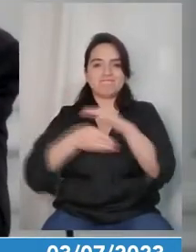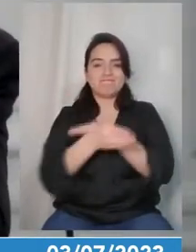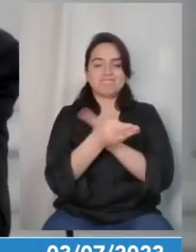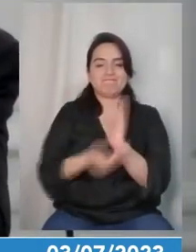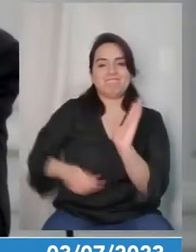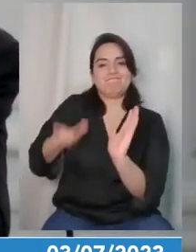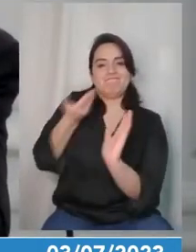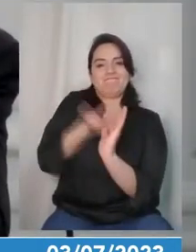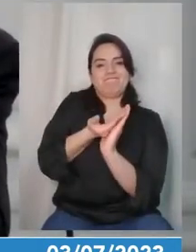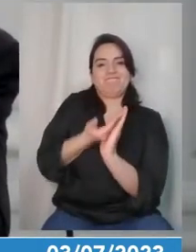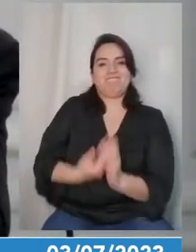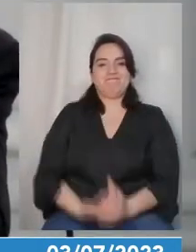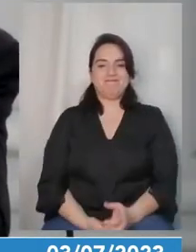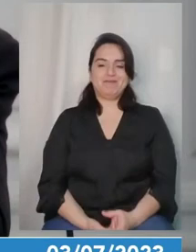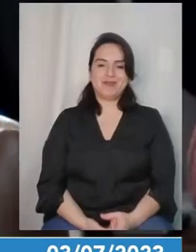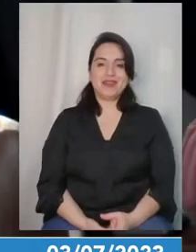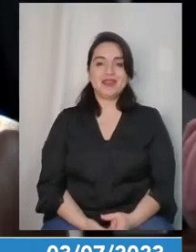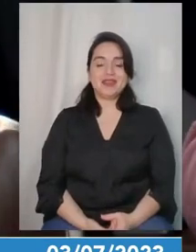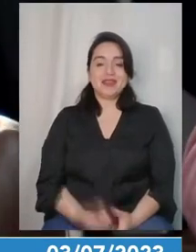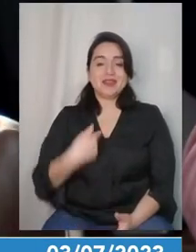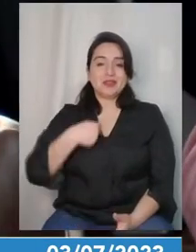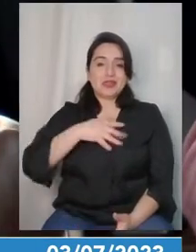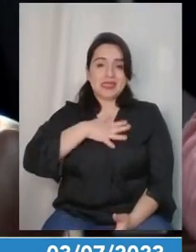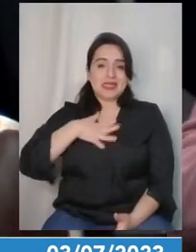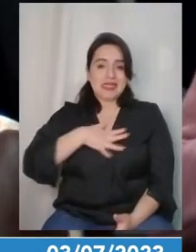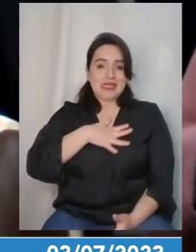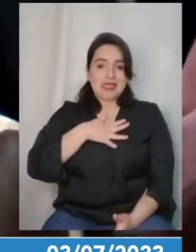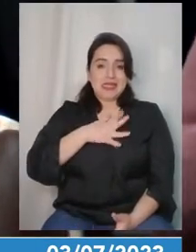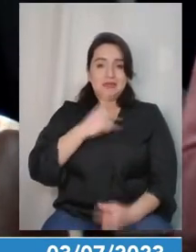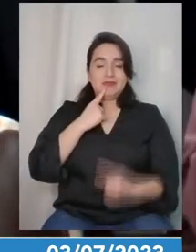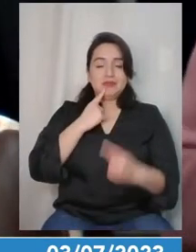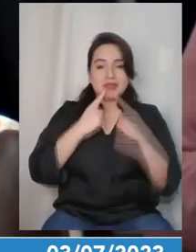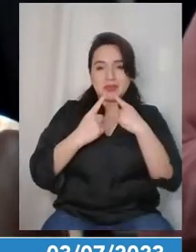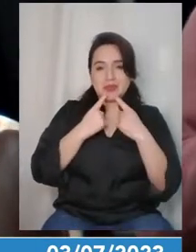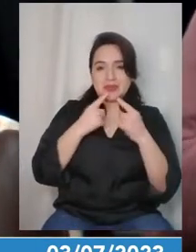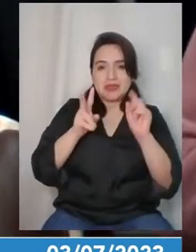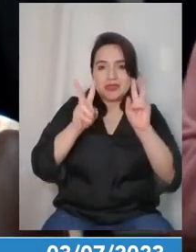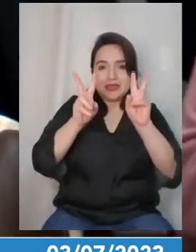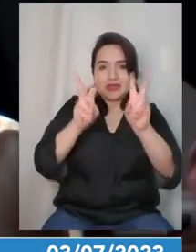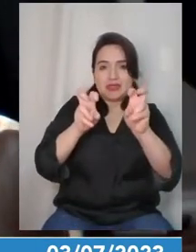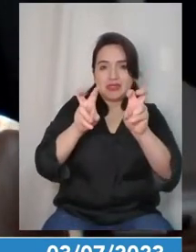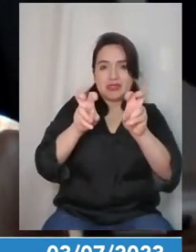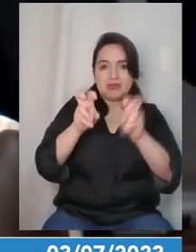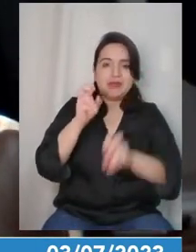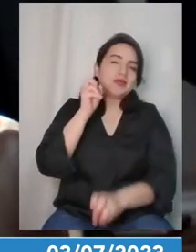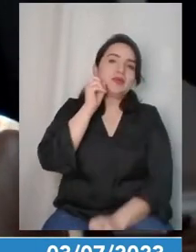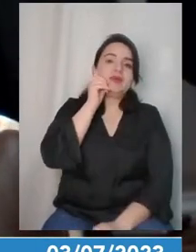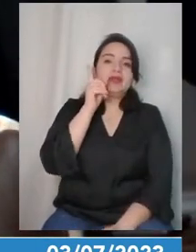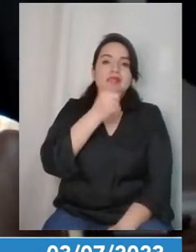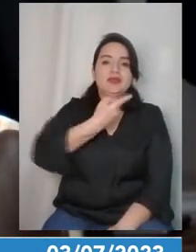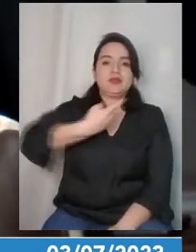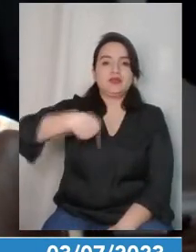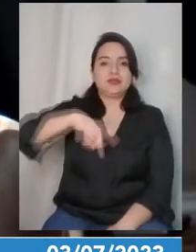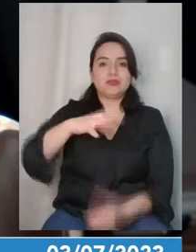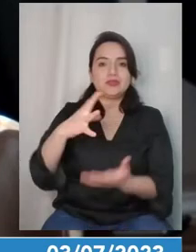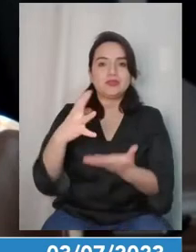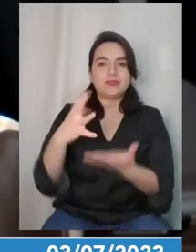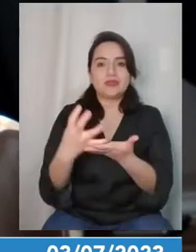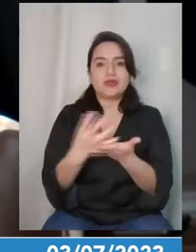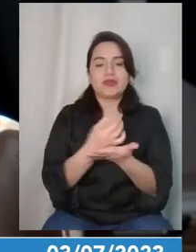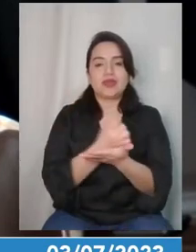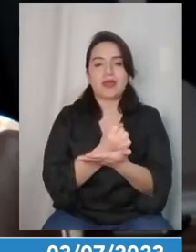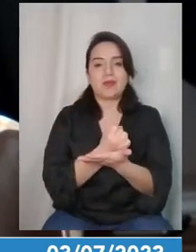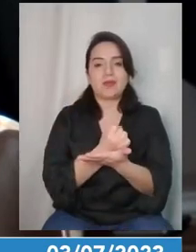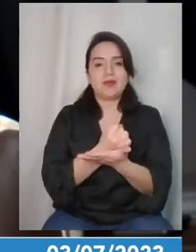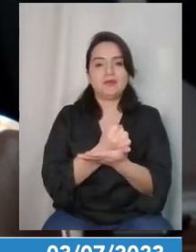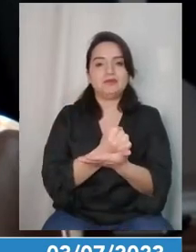Yo quería en realidad preguntar por si nosotros logramos considerar de rango constitucional